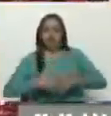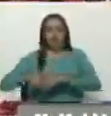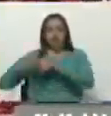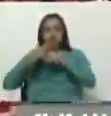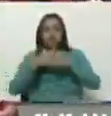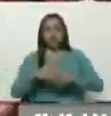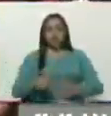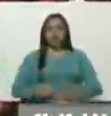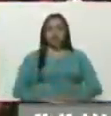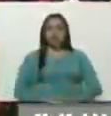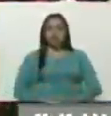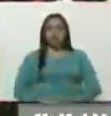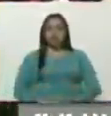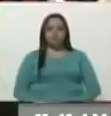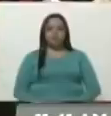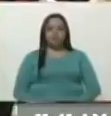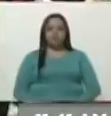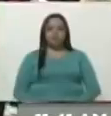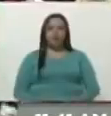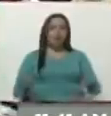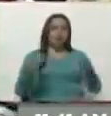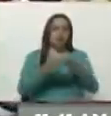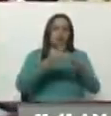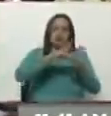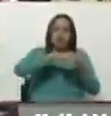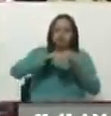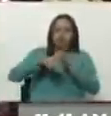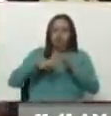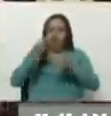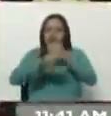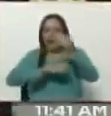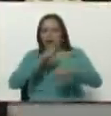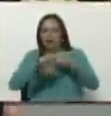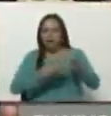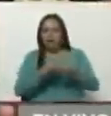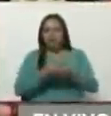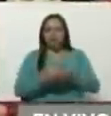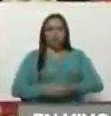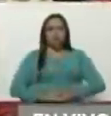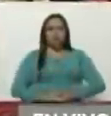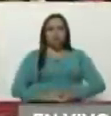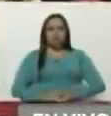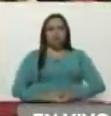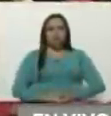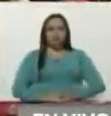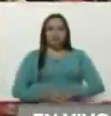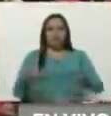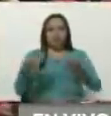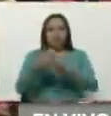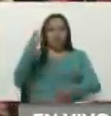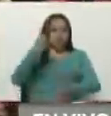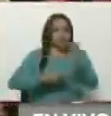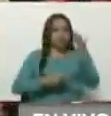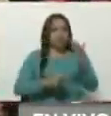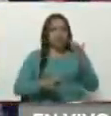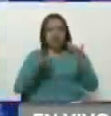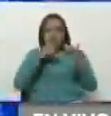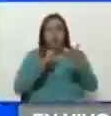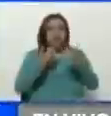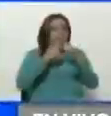así en virtud de una mafia creada por una prohibición que no fue